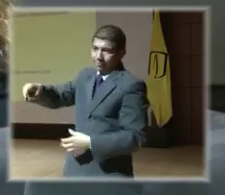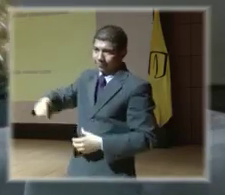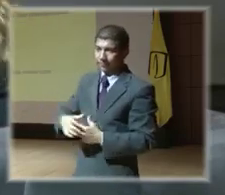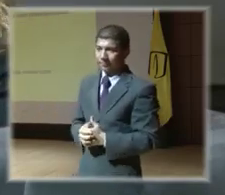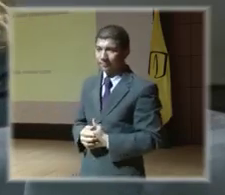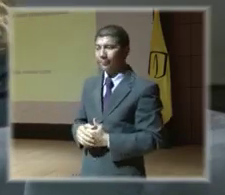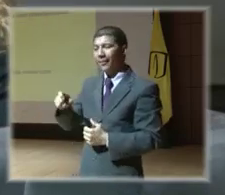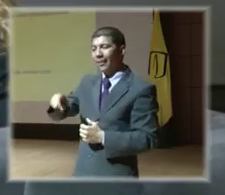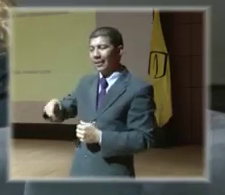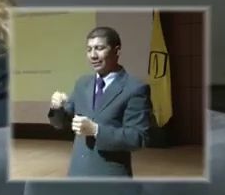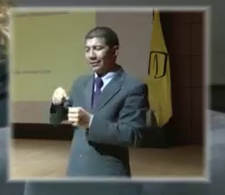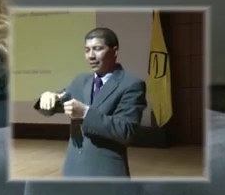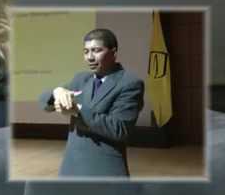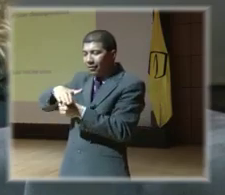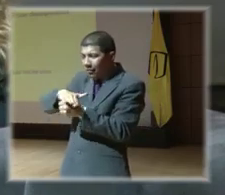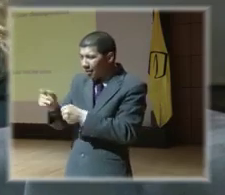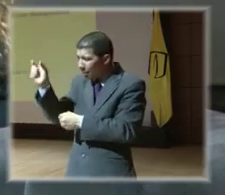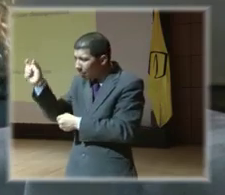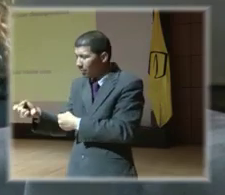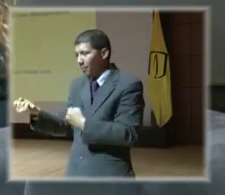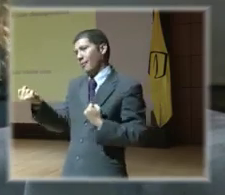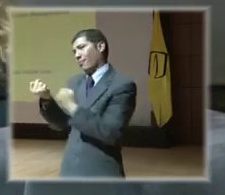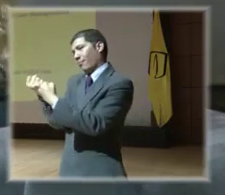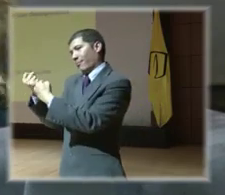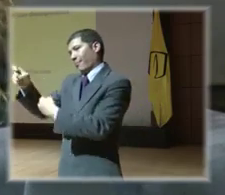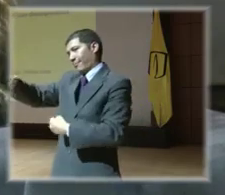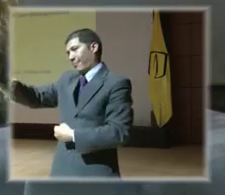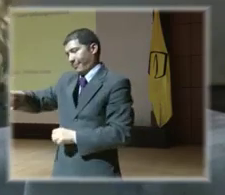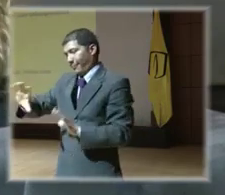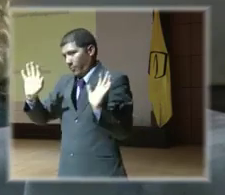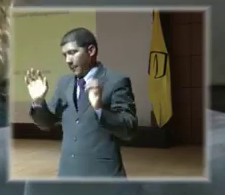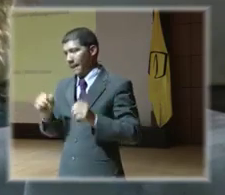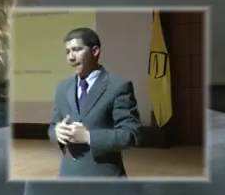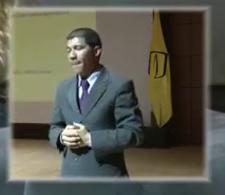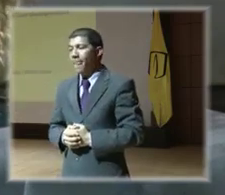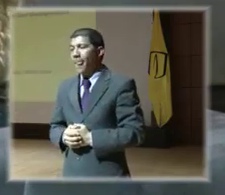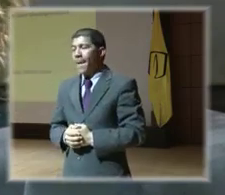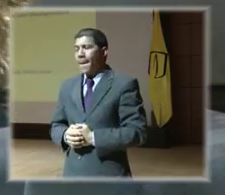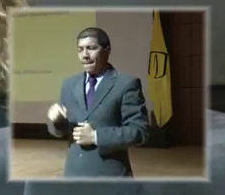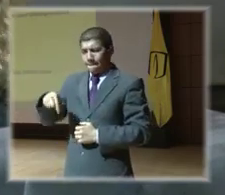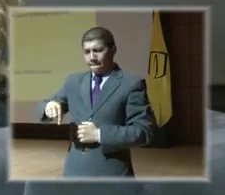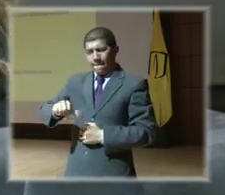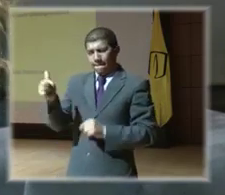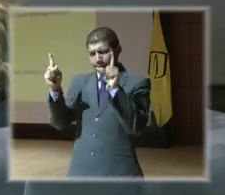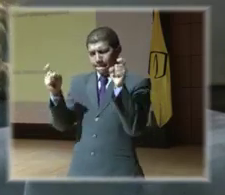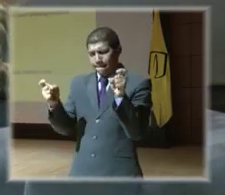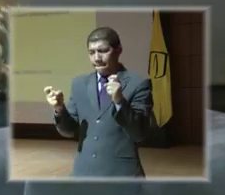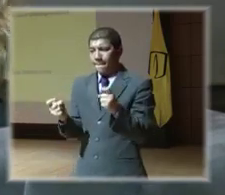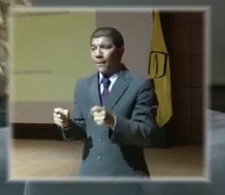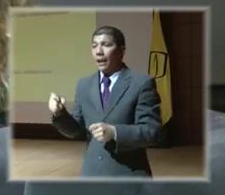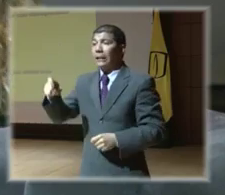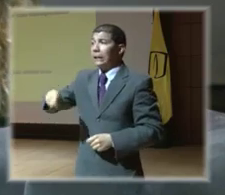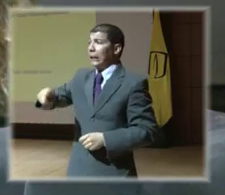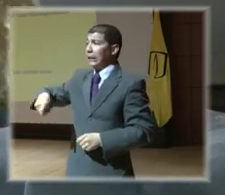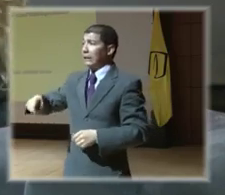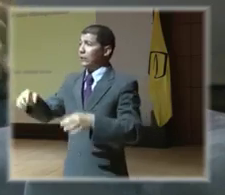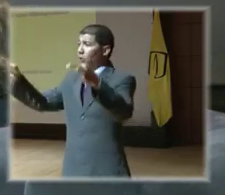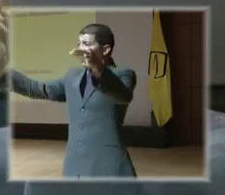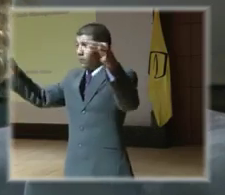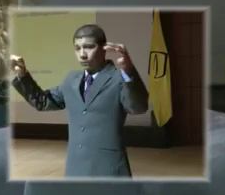condiciones se den y porque también esa persona tenga apoyo, ¿sí? Otra cuestión que se ha hablado aquí, esto es, no es hoy necesito este traje y